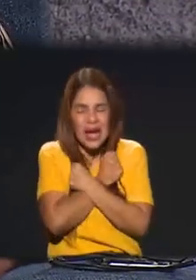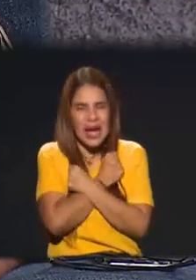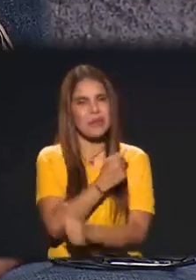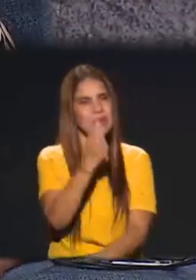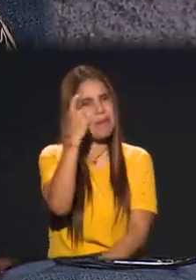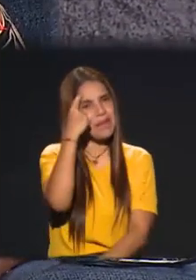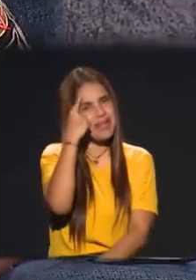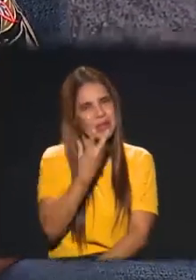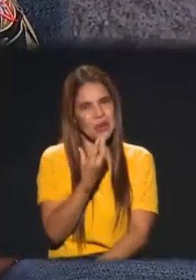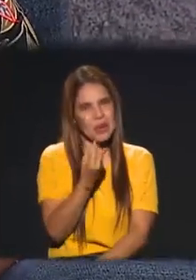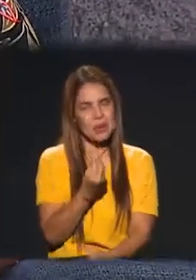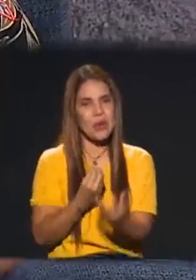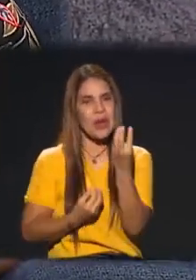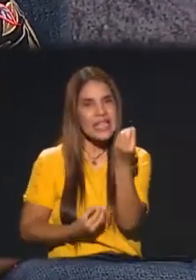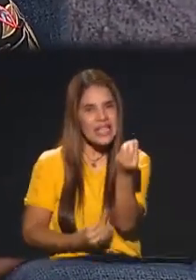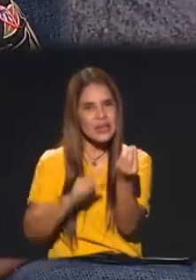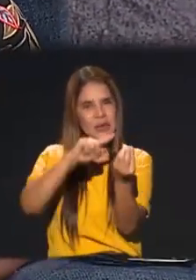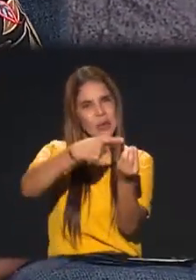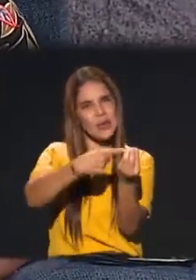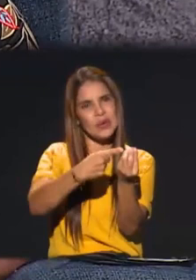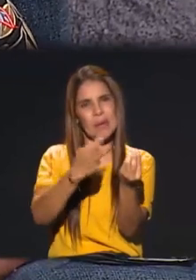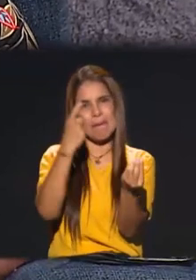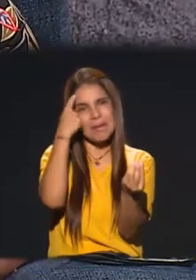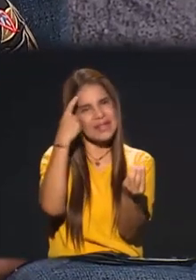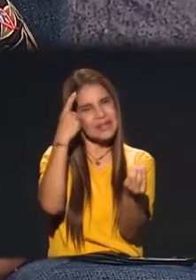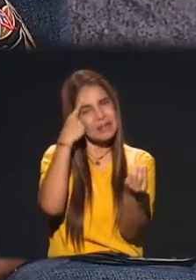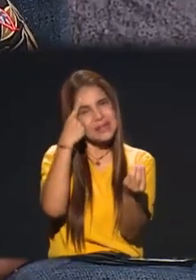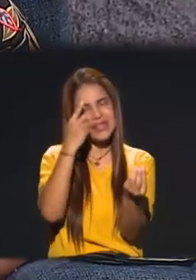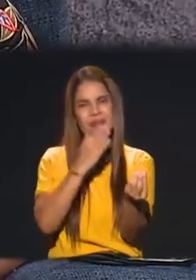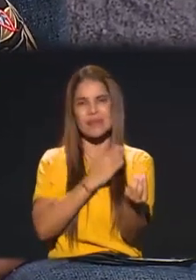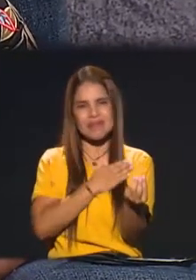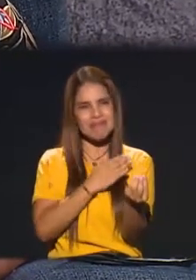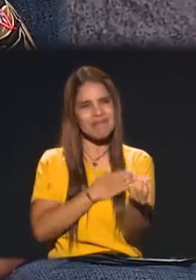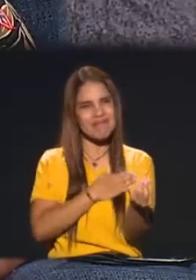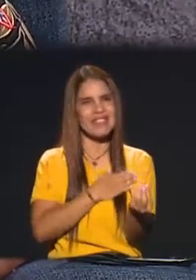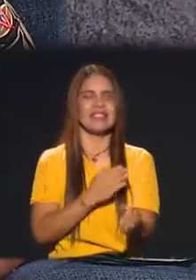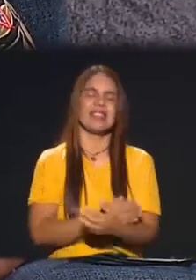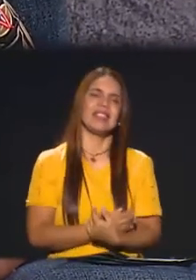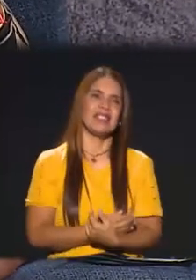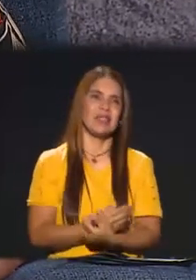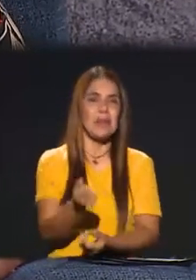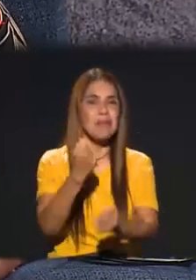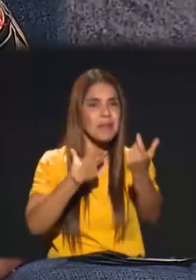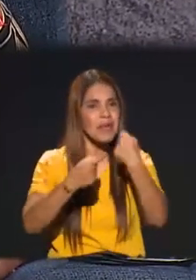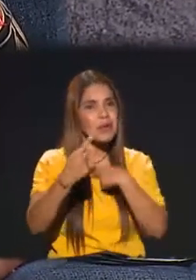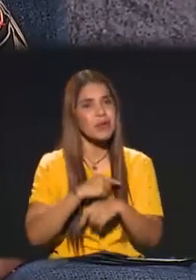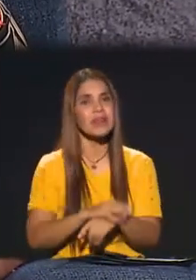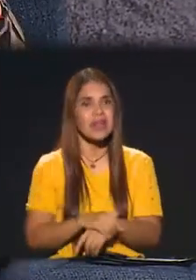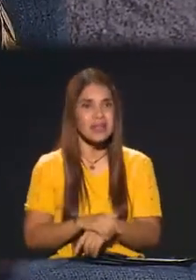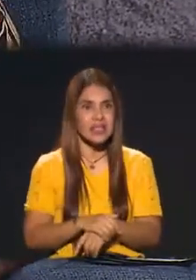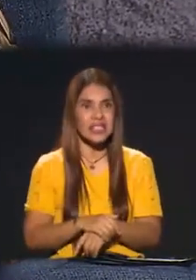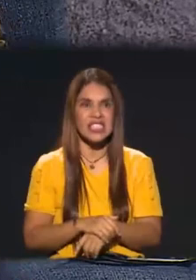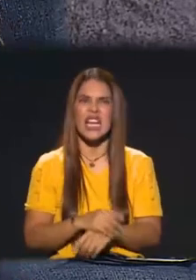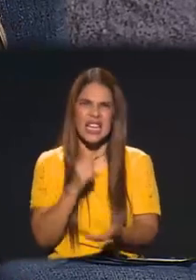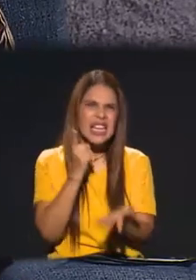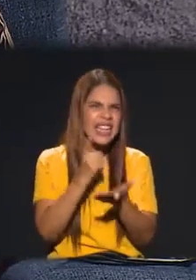extraño todo a todo el grupo, quinto uno, los extraño muchísimo, hacen mucha falta, yo sí, ellos me preguntan, profe, ¿les hago falta hasta para